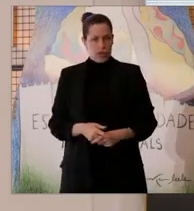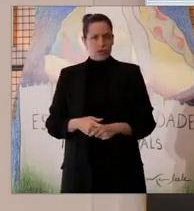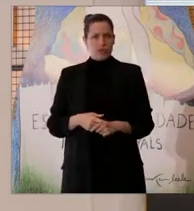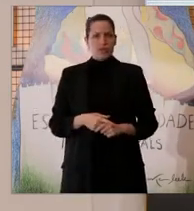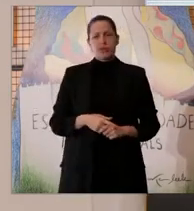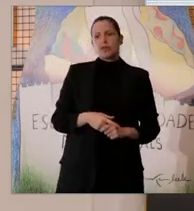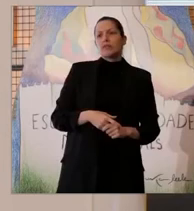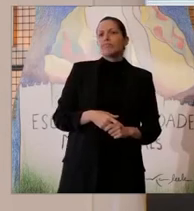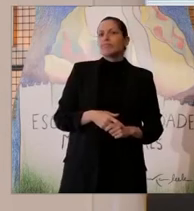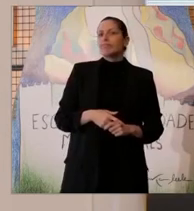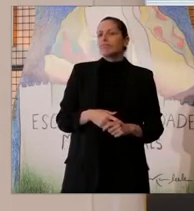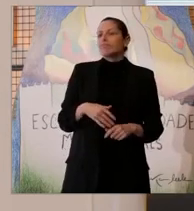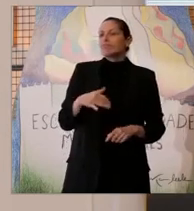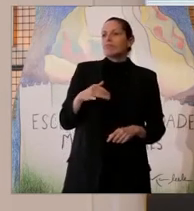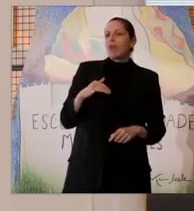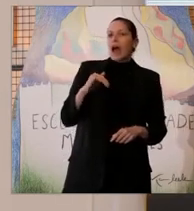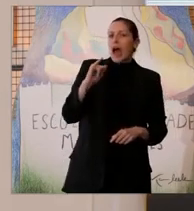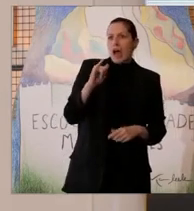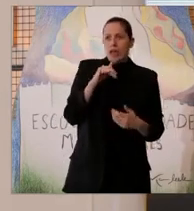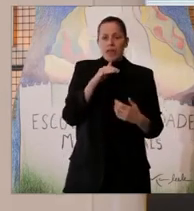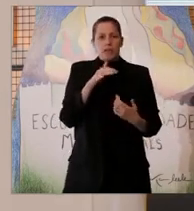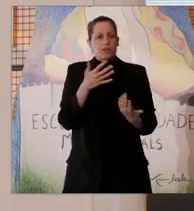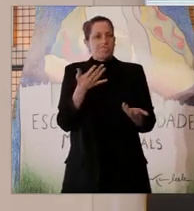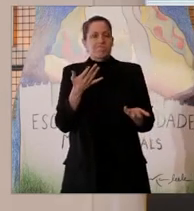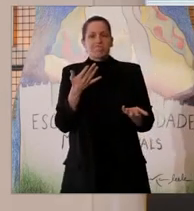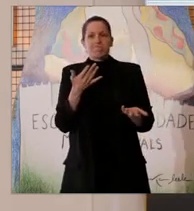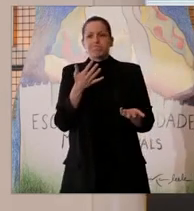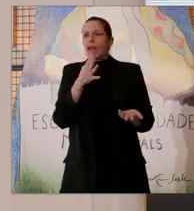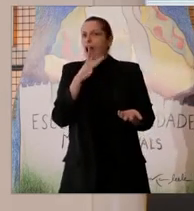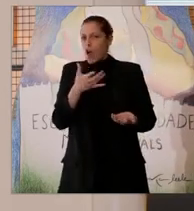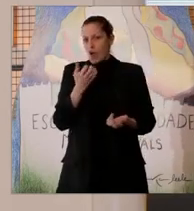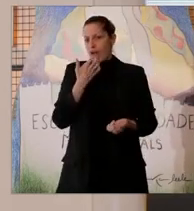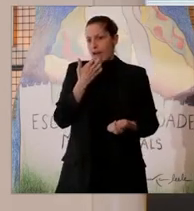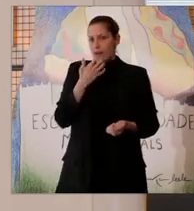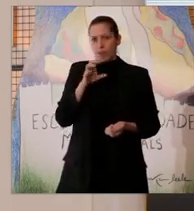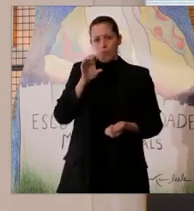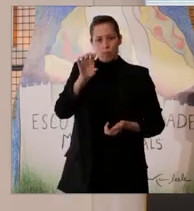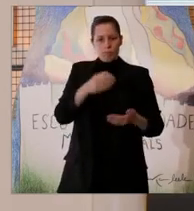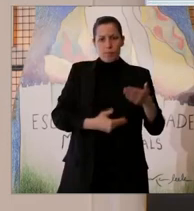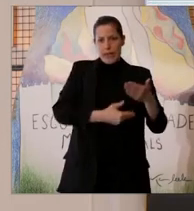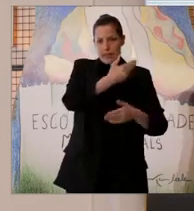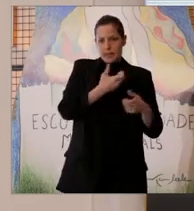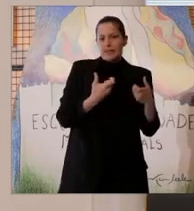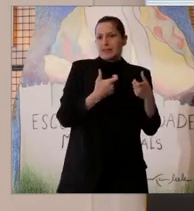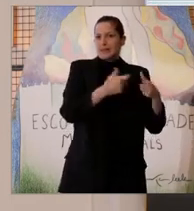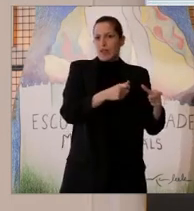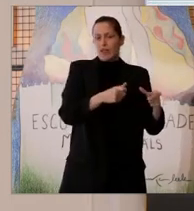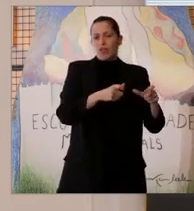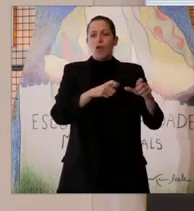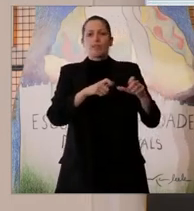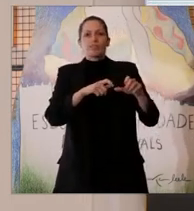la corresponsabilidad en el país de género donde está y lo que ha crecido Aunque en un primer momento naciese así